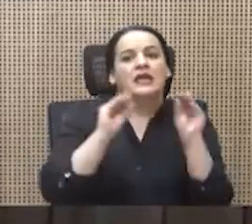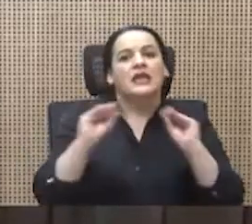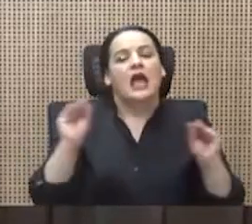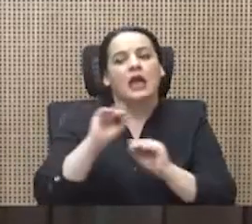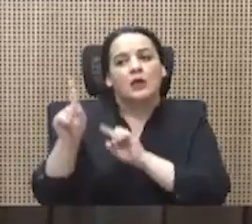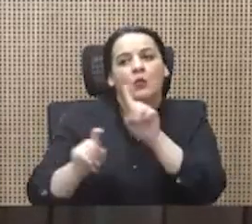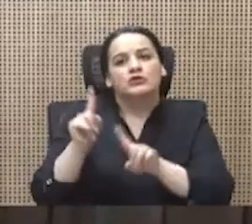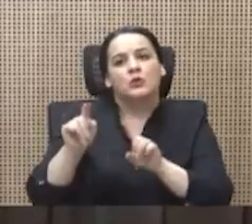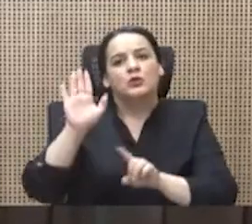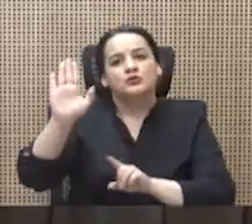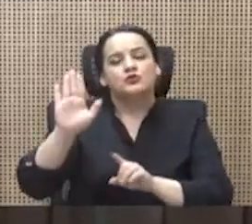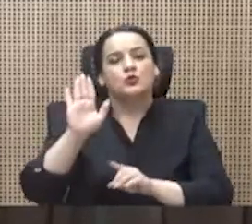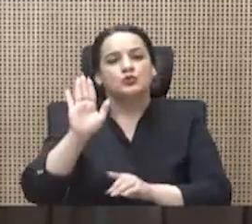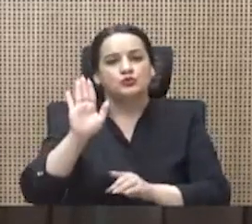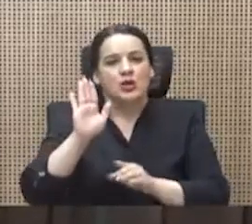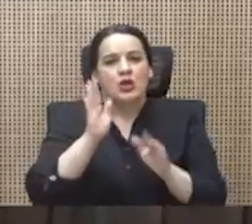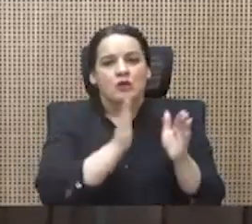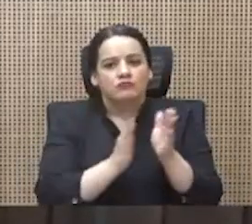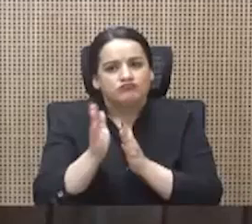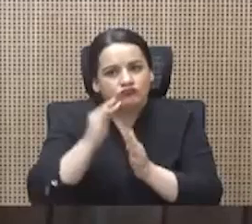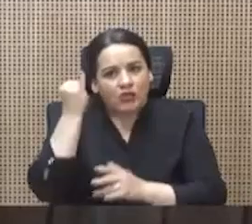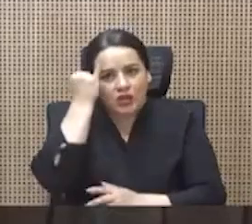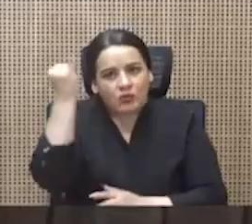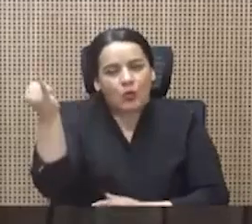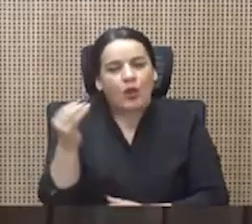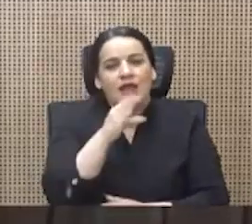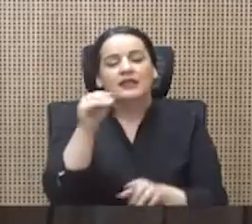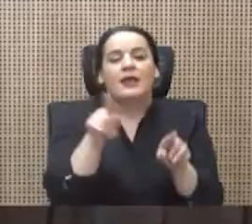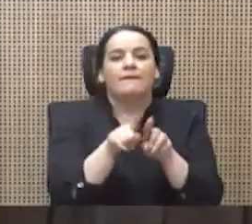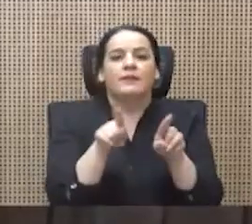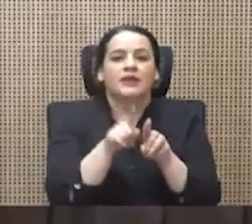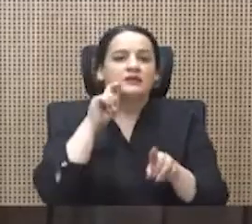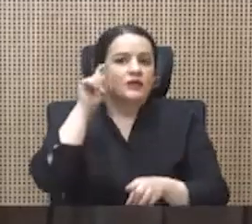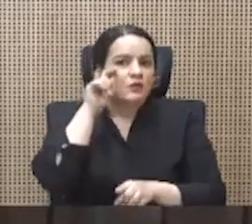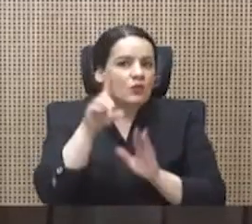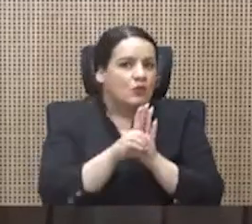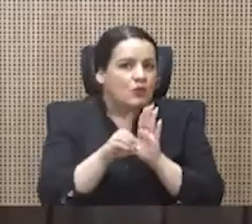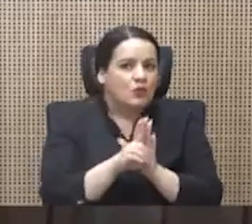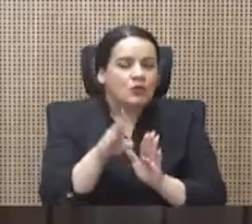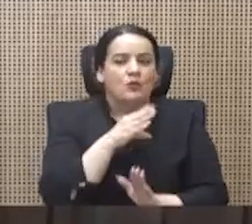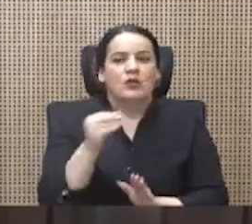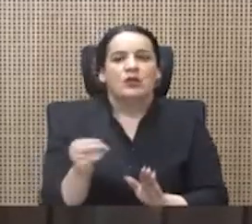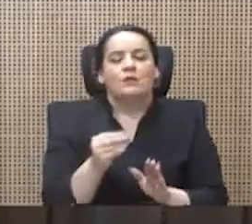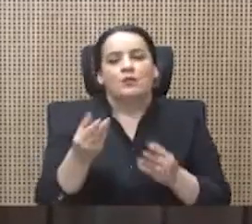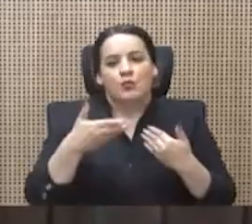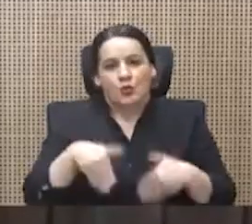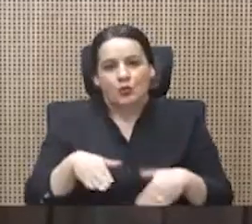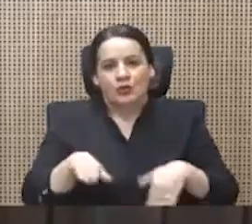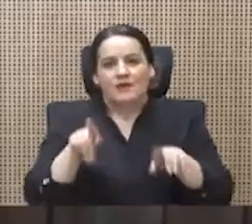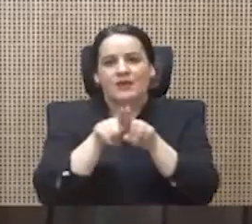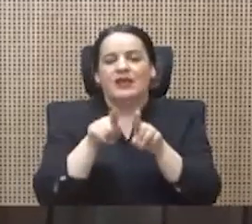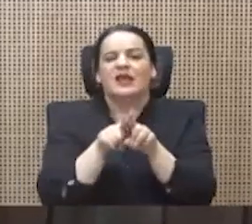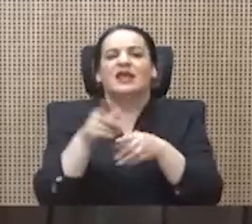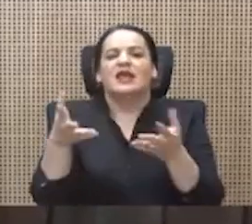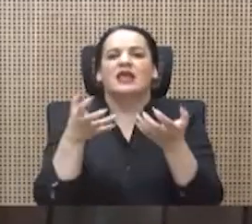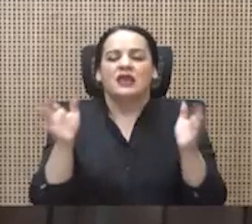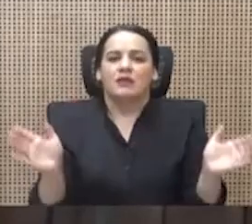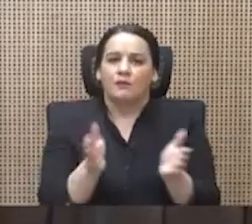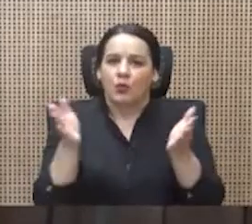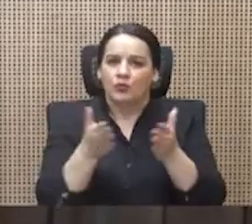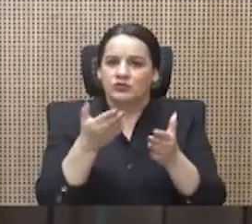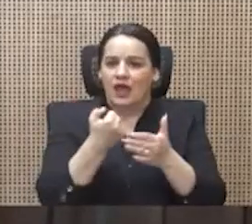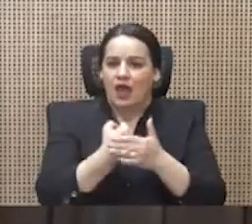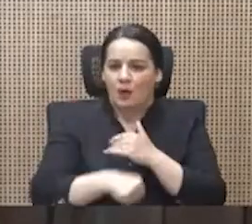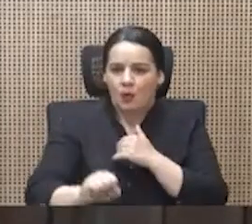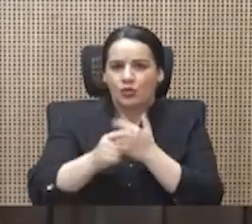derechos sexuales y derechos reproductivos donde en realidad lo que impulsan es el aborto libre tal cual ha sido aquí tal cual se ha hecho desde la